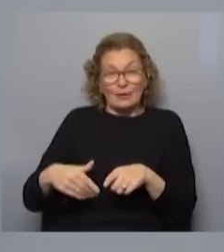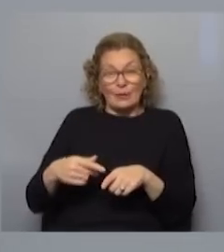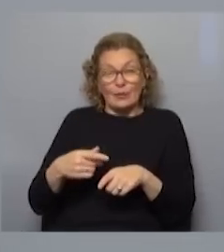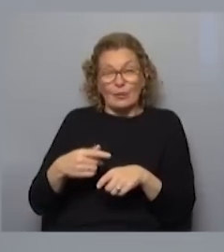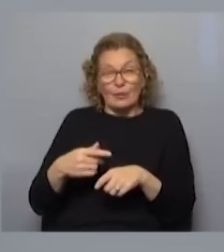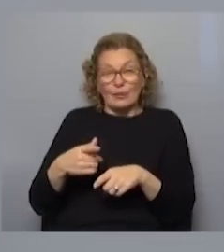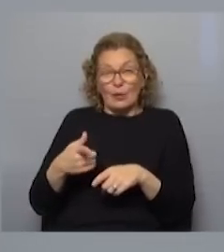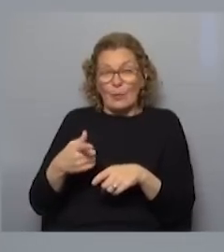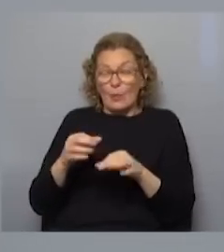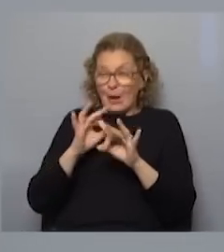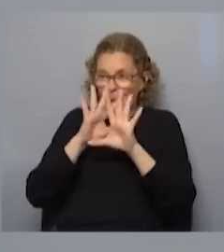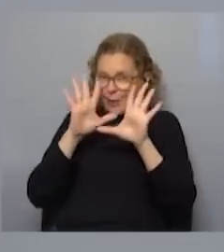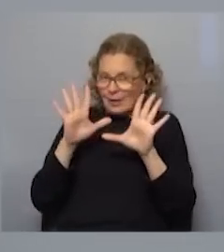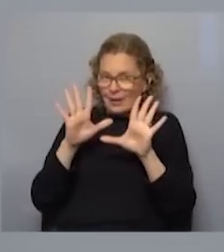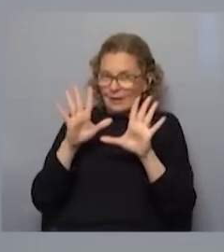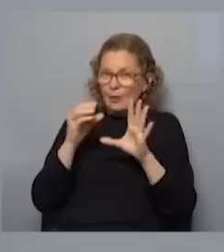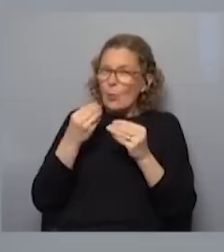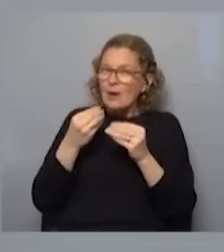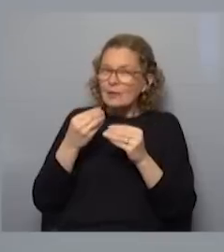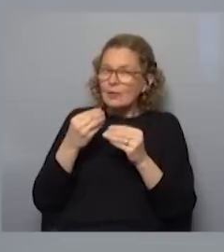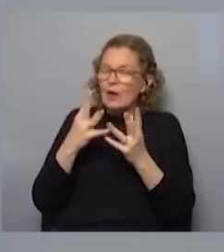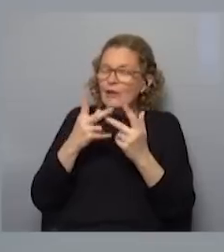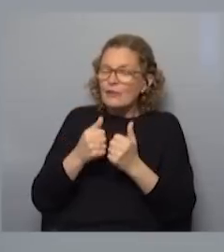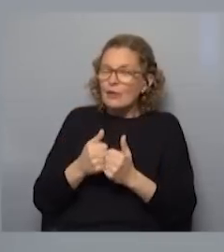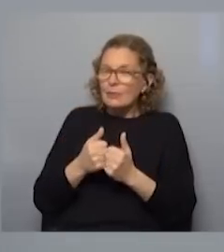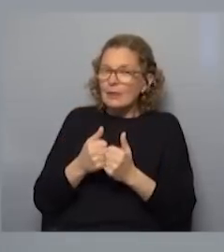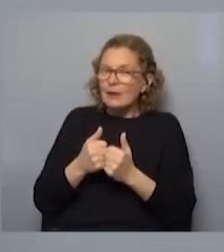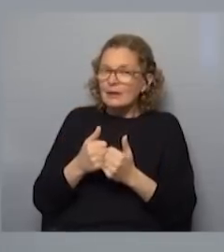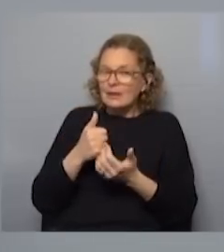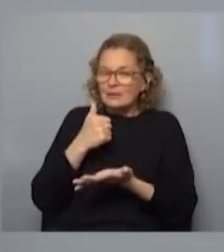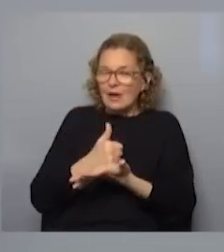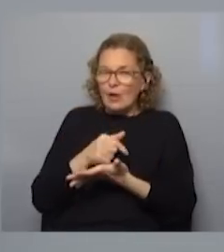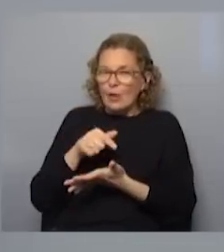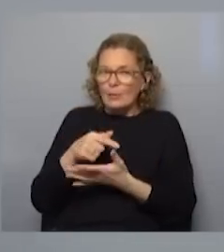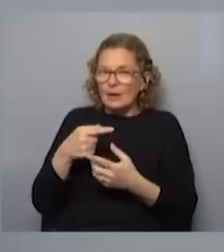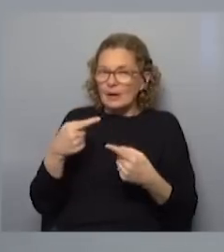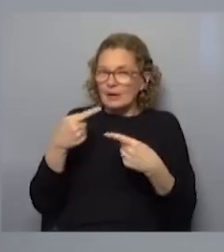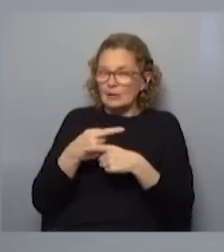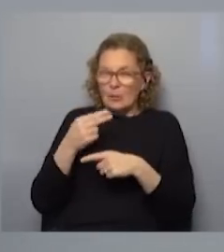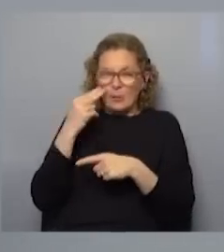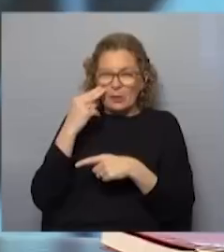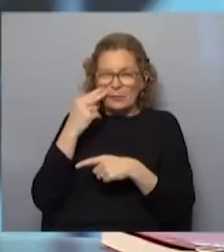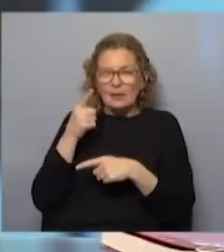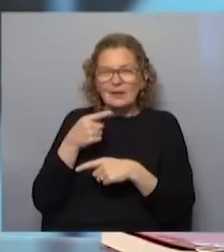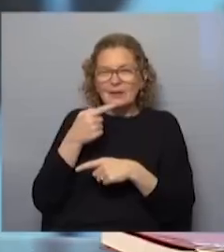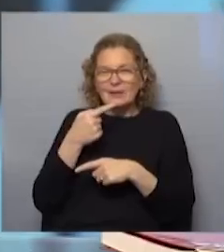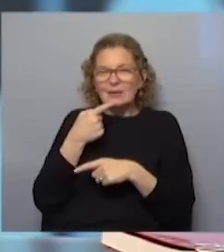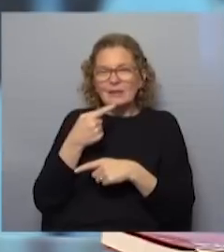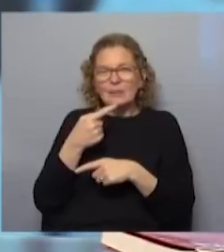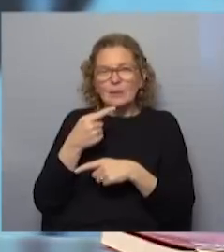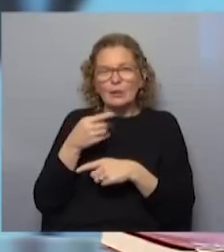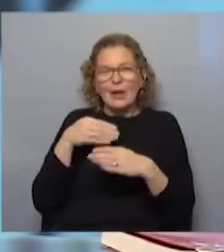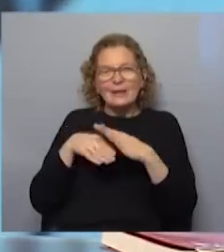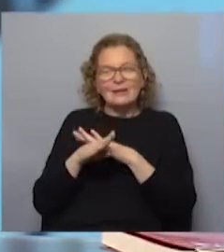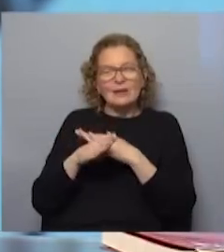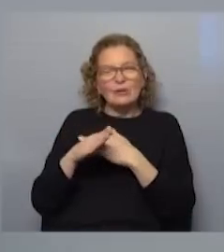nociones muy claras de cuáles son los mecanismos que instala hoy para evitar que esto suceda qué justificación se dio para no